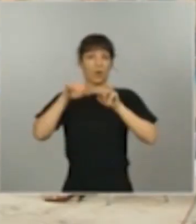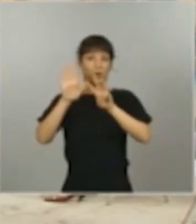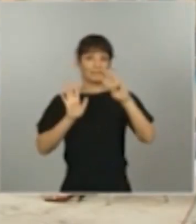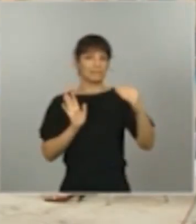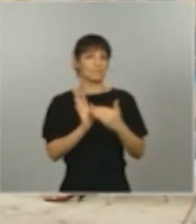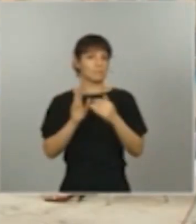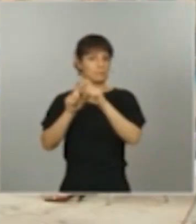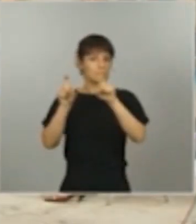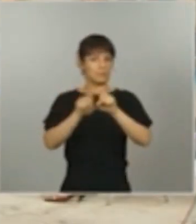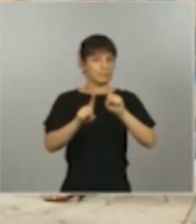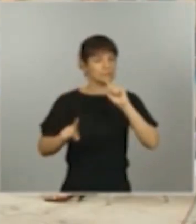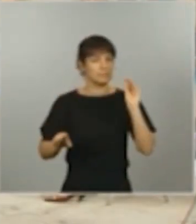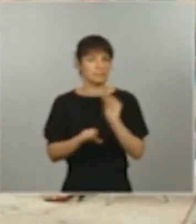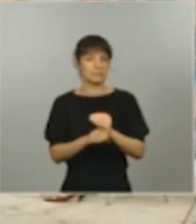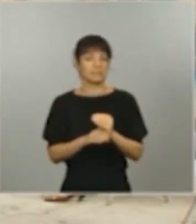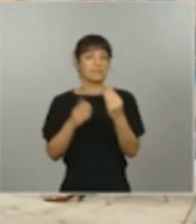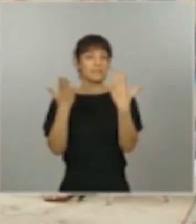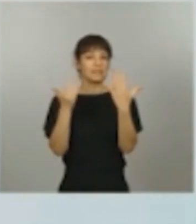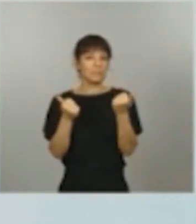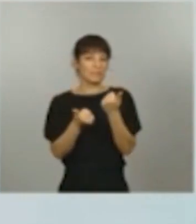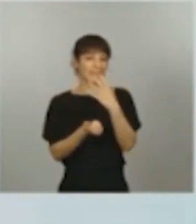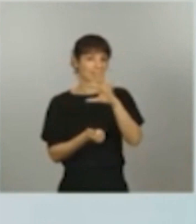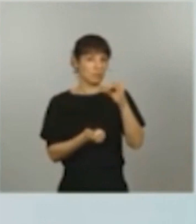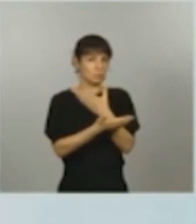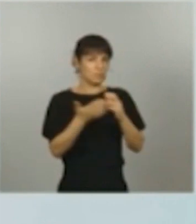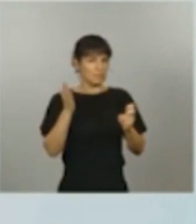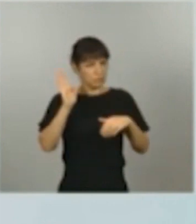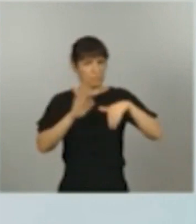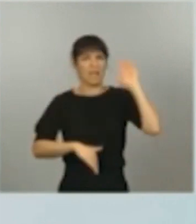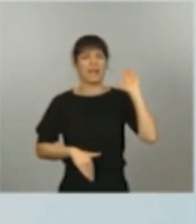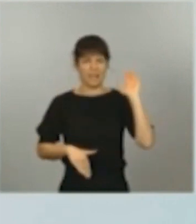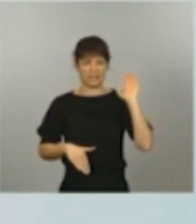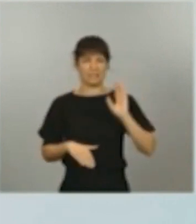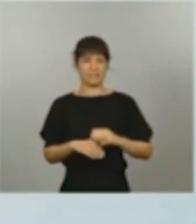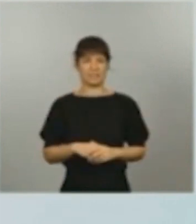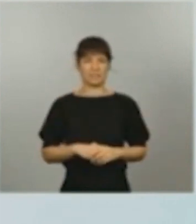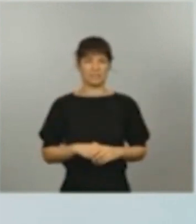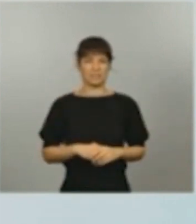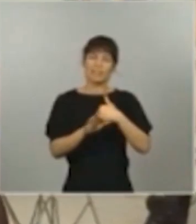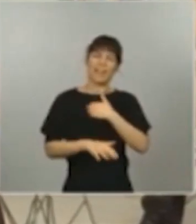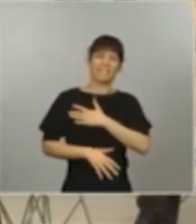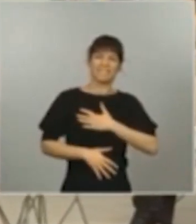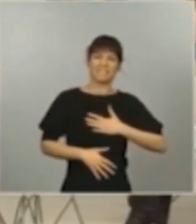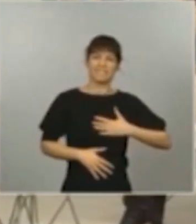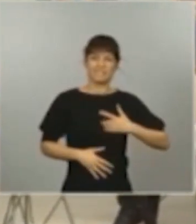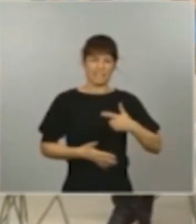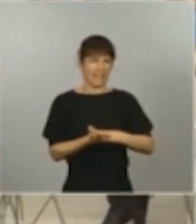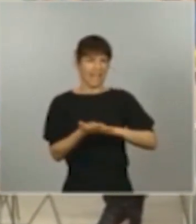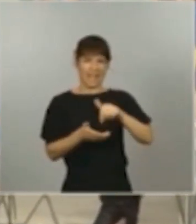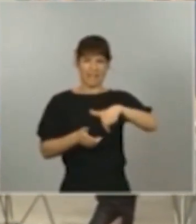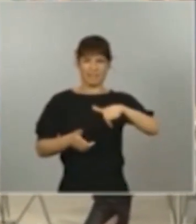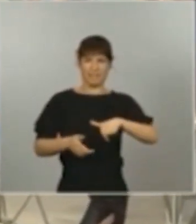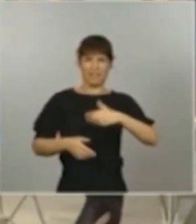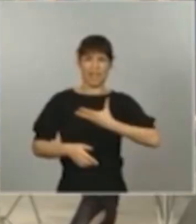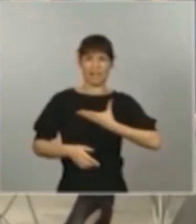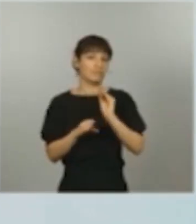el presidente del gobierno pedro sánchez ha anunciado este jueves que el ejecutivo pondrá en marcha un plan de impulso al sector turístico